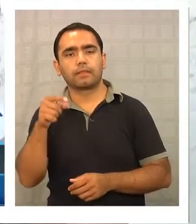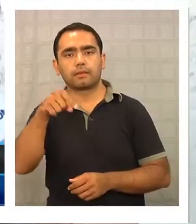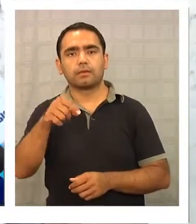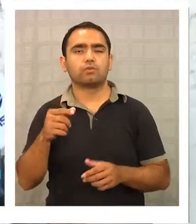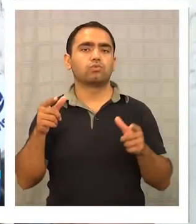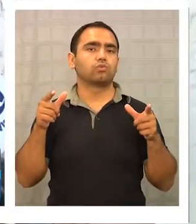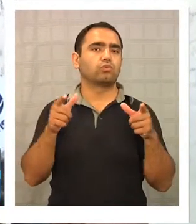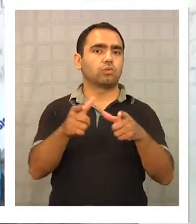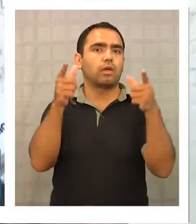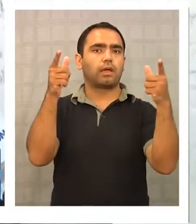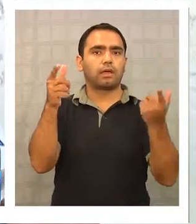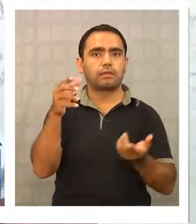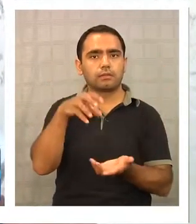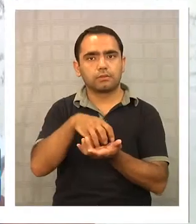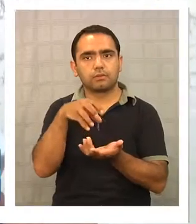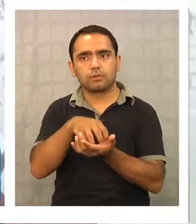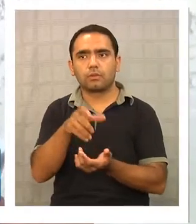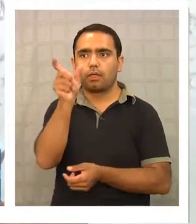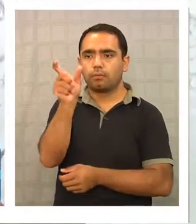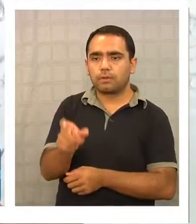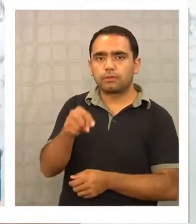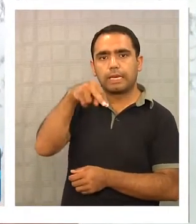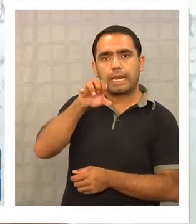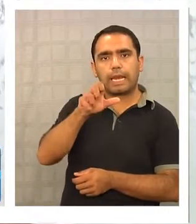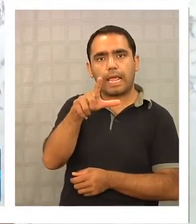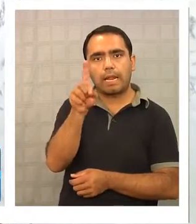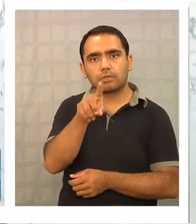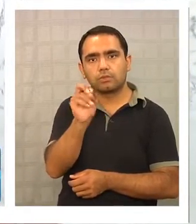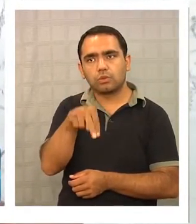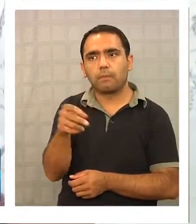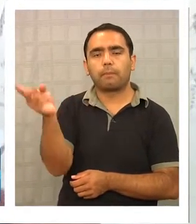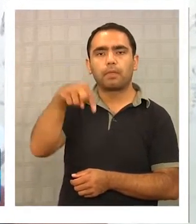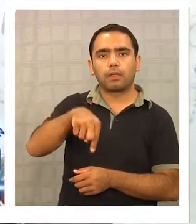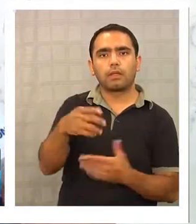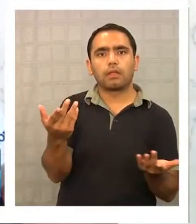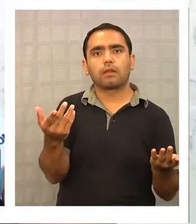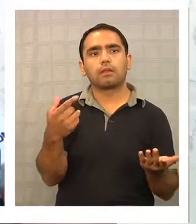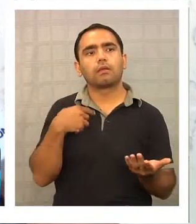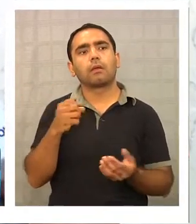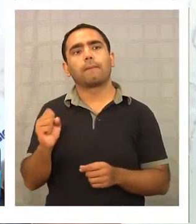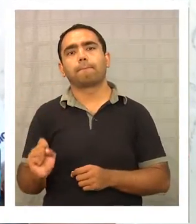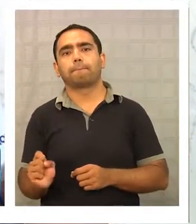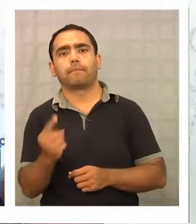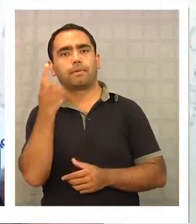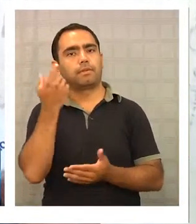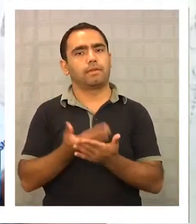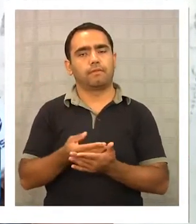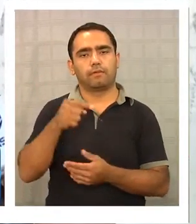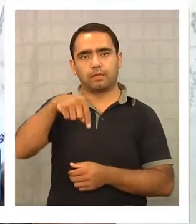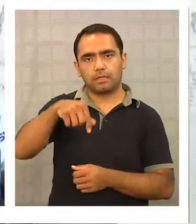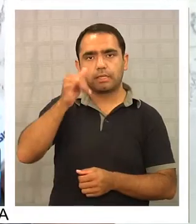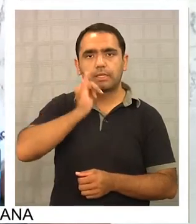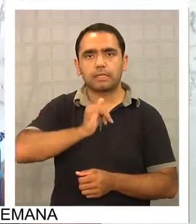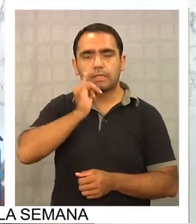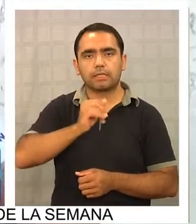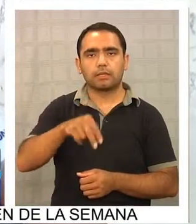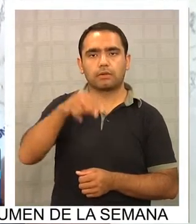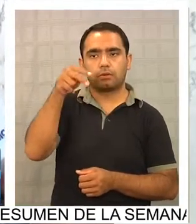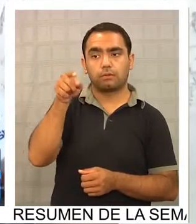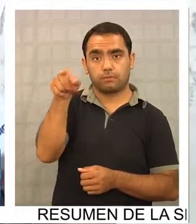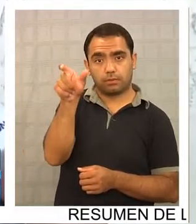pintado murales en diferentes partes de Chile y el mundo, donde ha plasmado su técnica y estilo característico, siendo esta vez